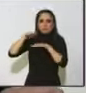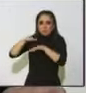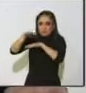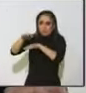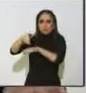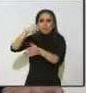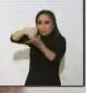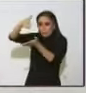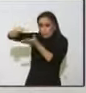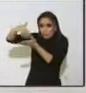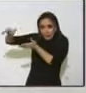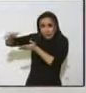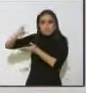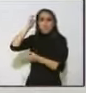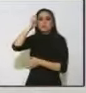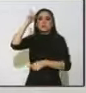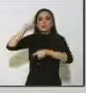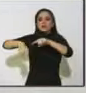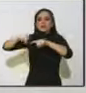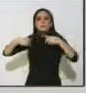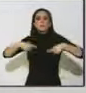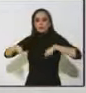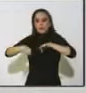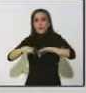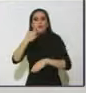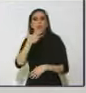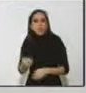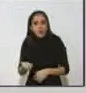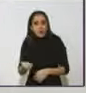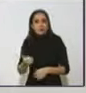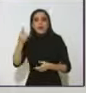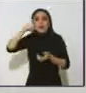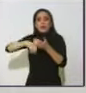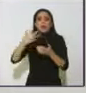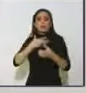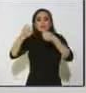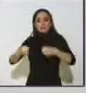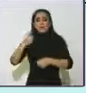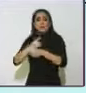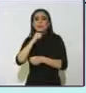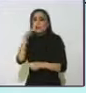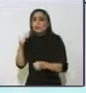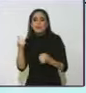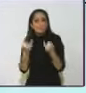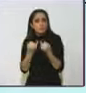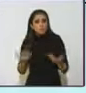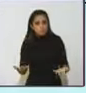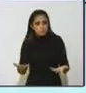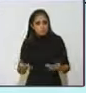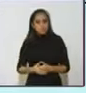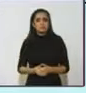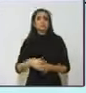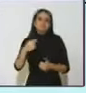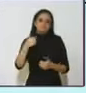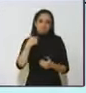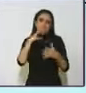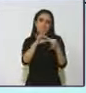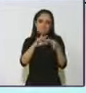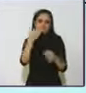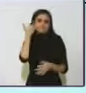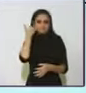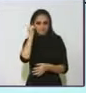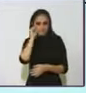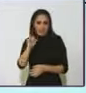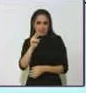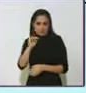y quitas empleo los dejas y es un caos y en muchos casos inseguridad creo que justo preso javier comentaba que es fundamental que